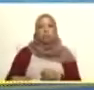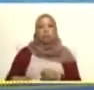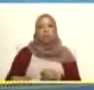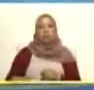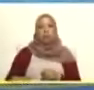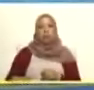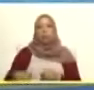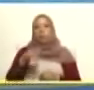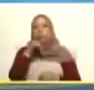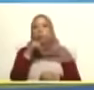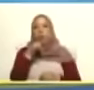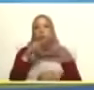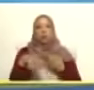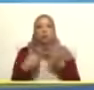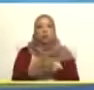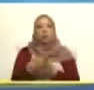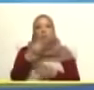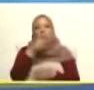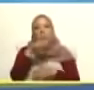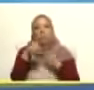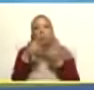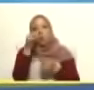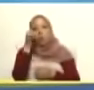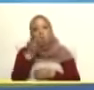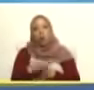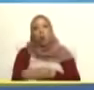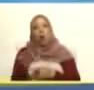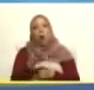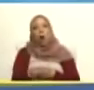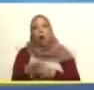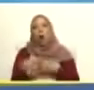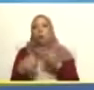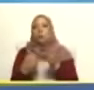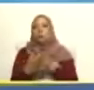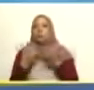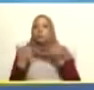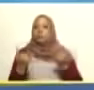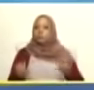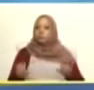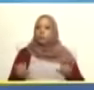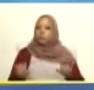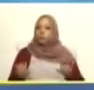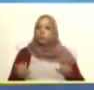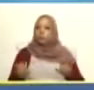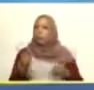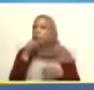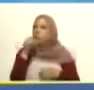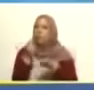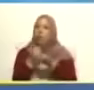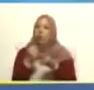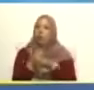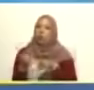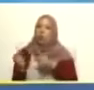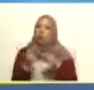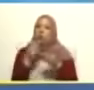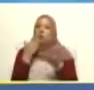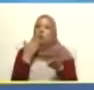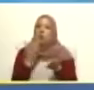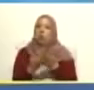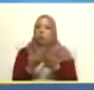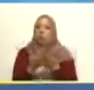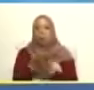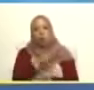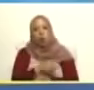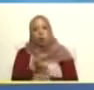Guyana. Porque hasta la embajadora gringa, cuando no es Pascua en diciembre, hasta la embajadora gringa salió